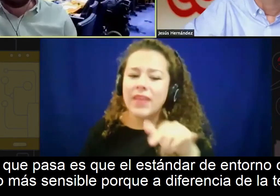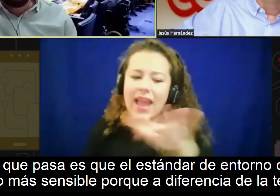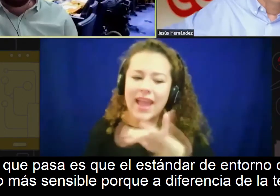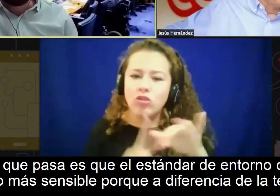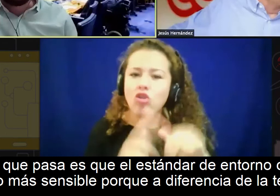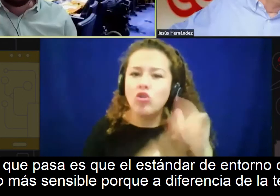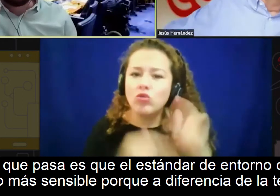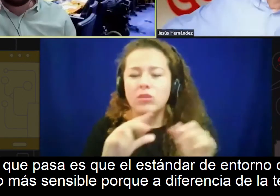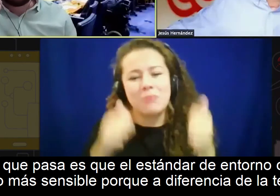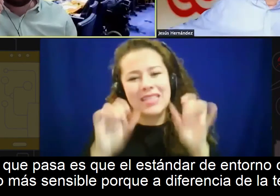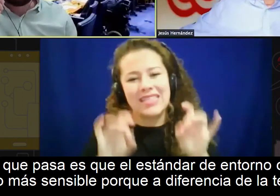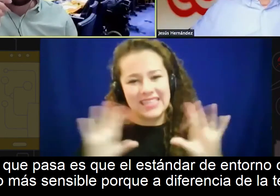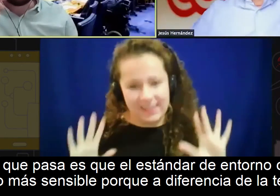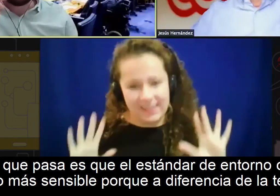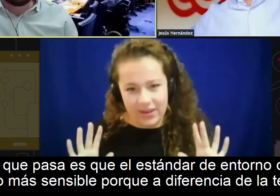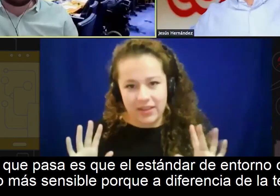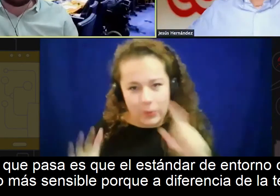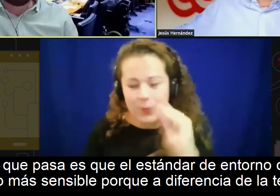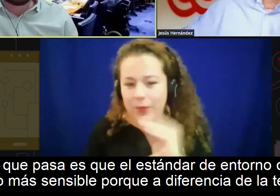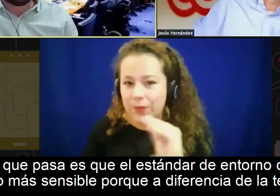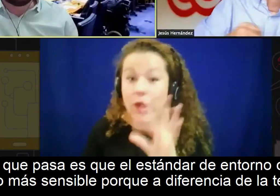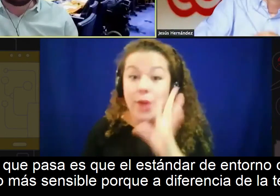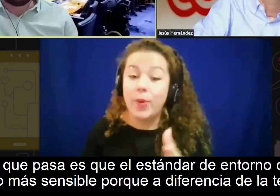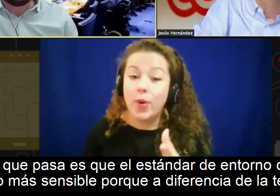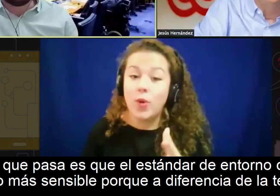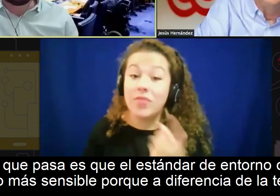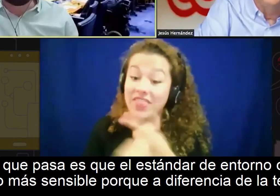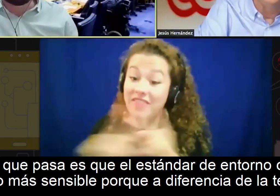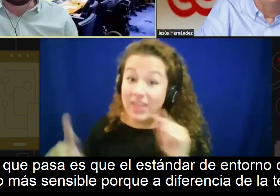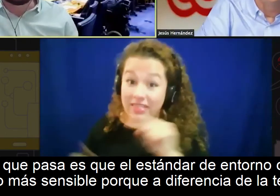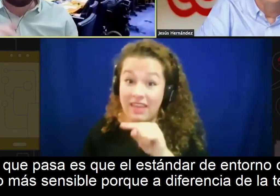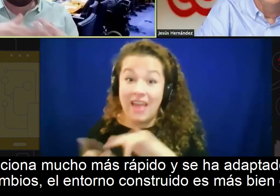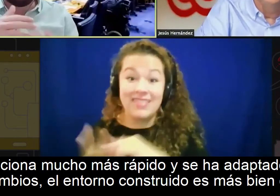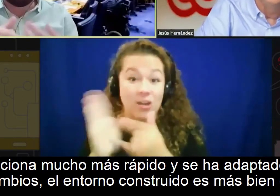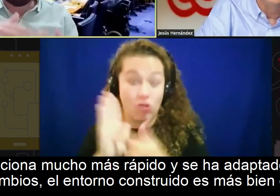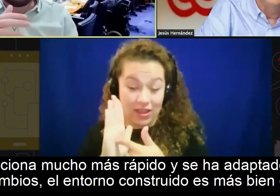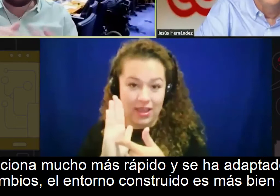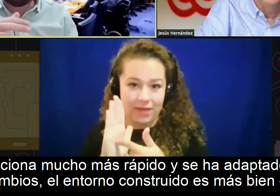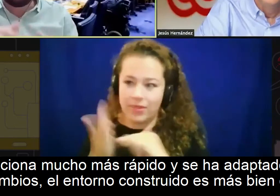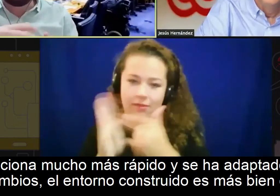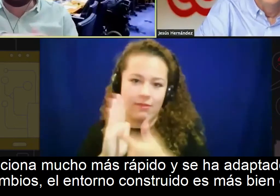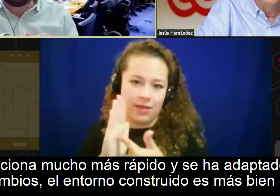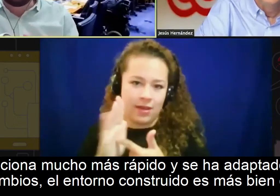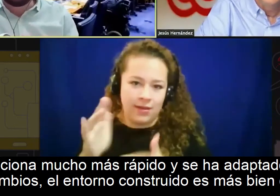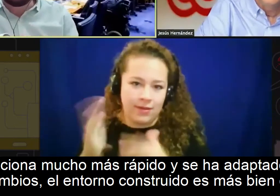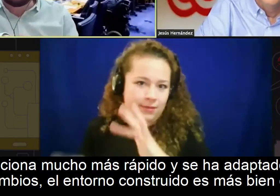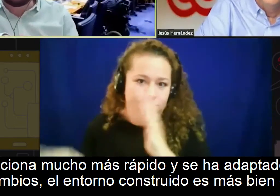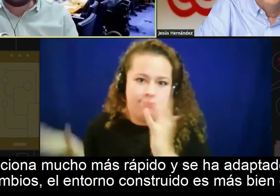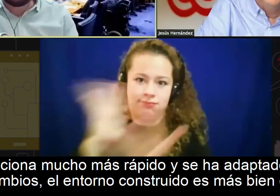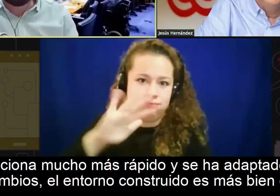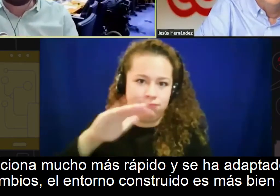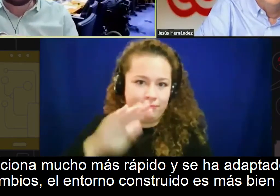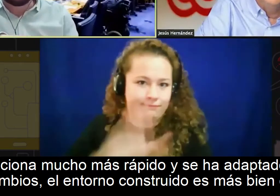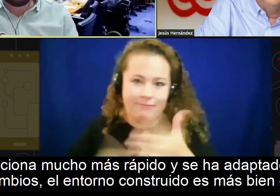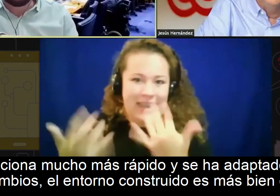sensible, porque a diferencia de la tecnología, que evoluciona mucho más rápido